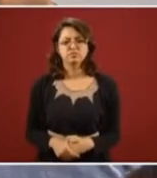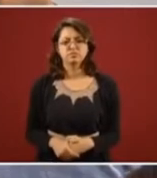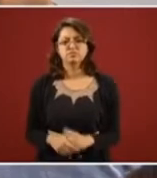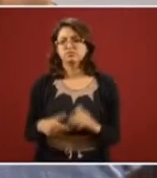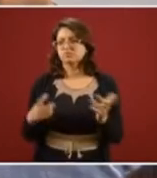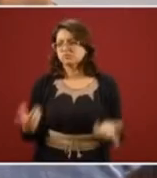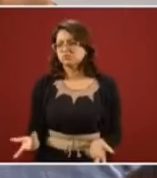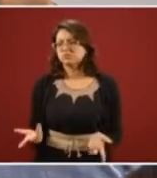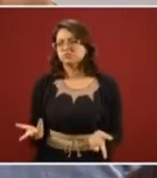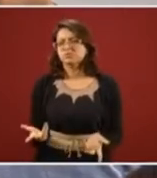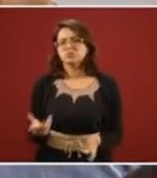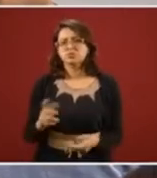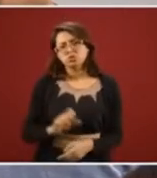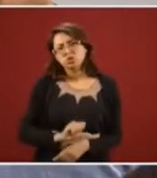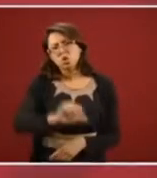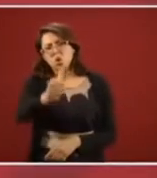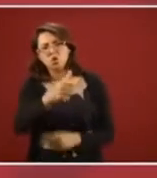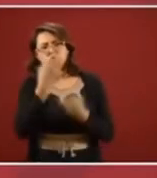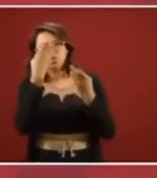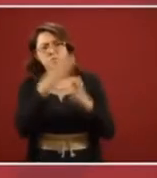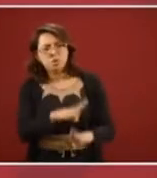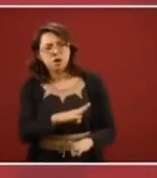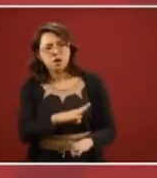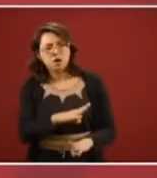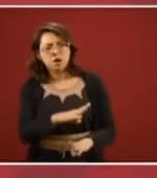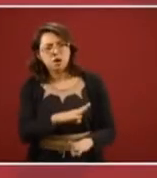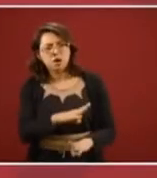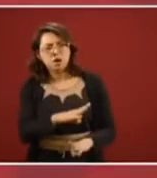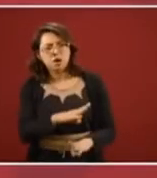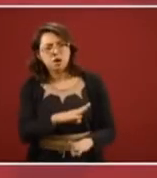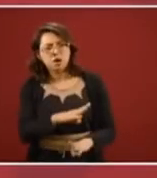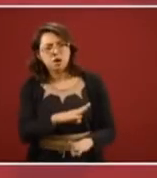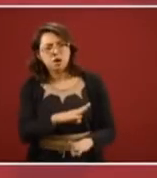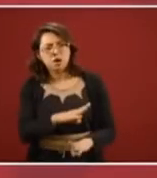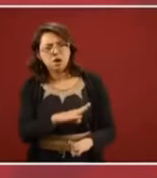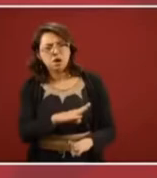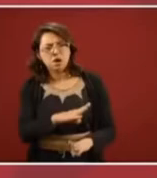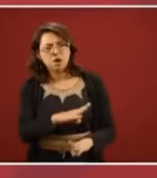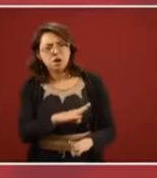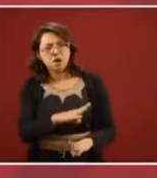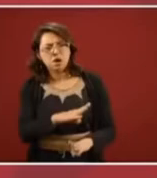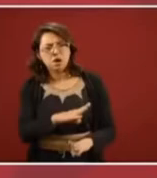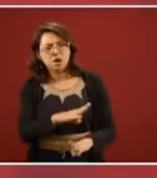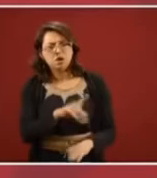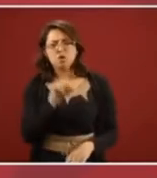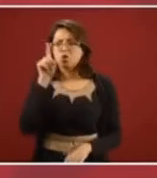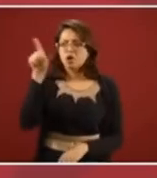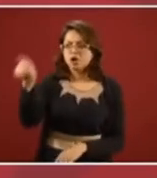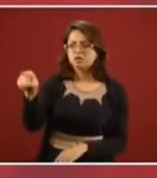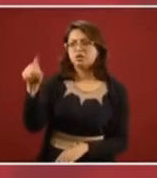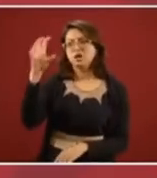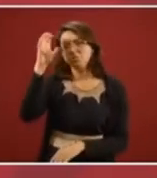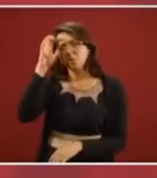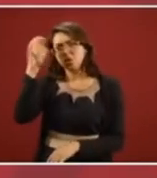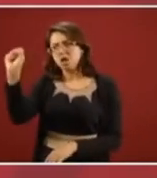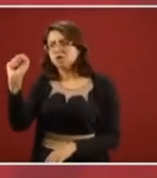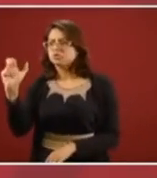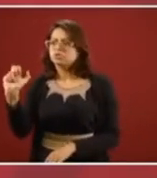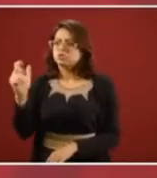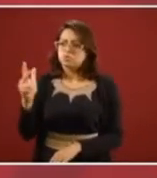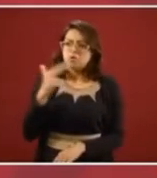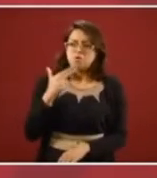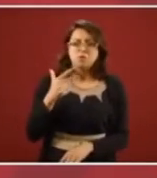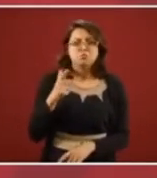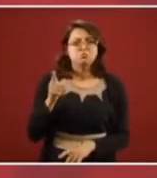su sucursal en morelos en de campo terror extremo de los de chihuahua